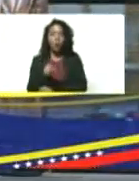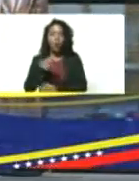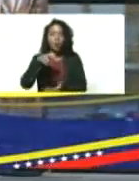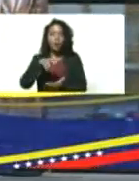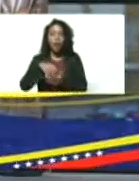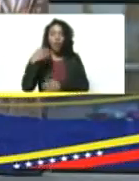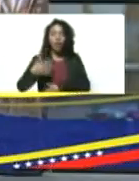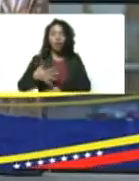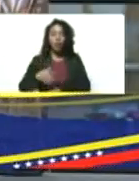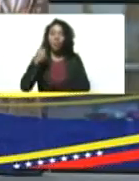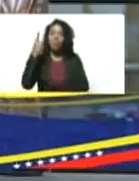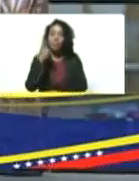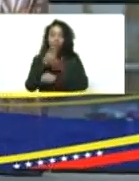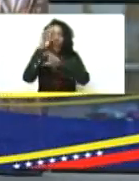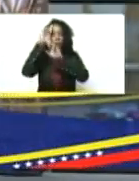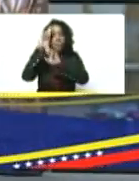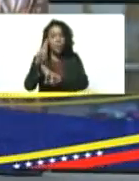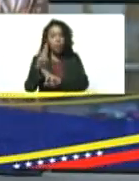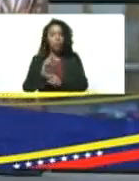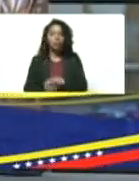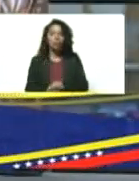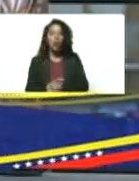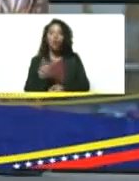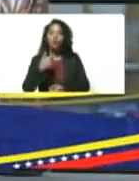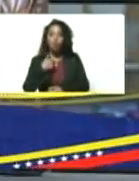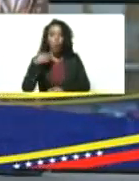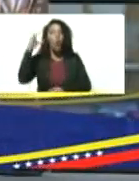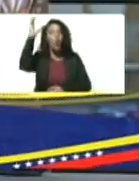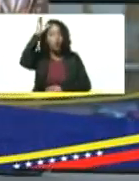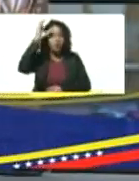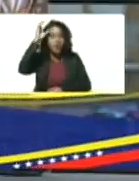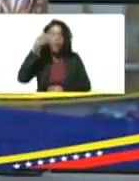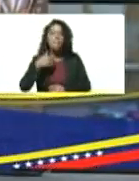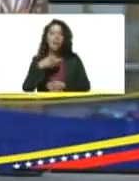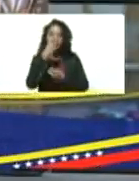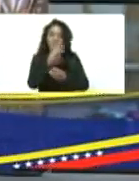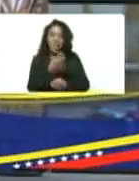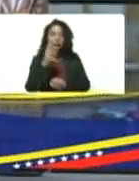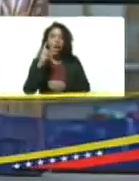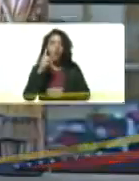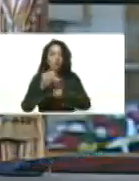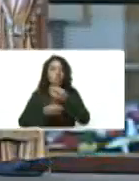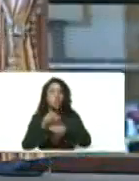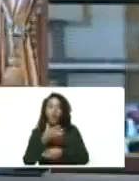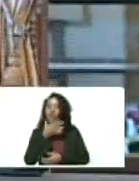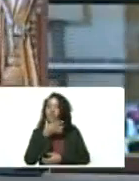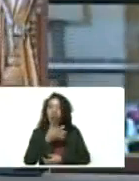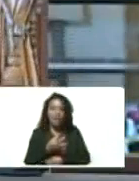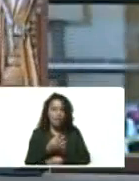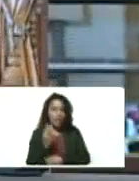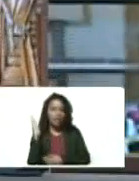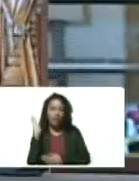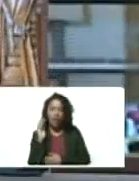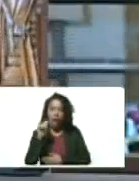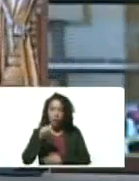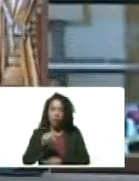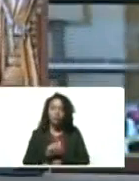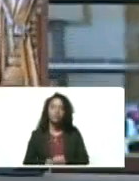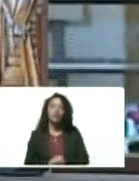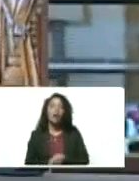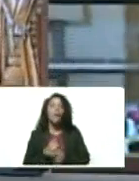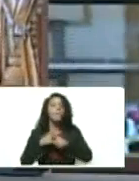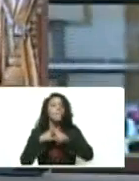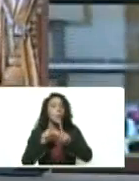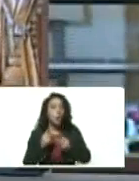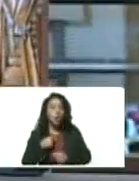de ser respetado yo soy consciente de que mi visita aquí no ha sido sencilla quizás pero